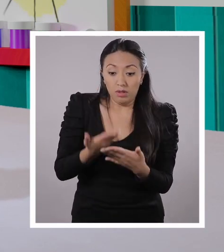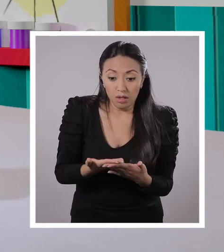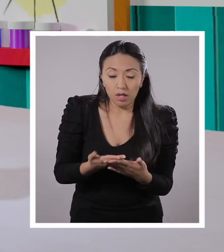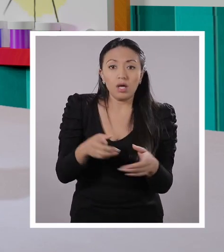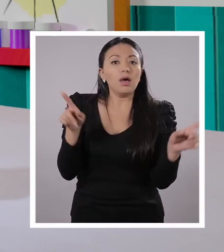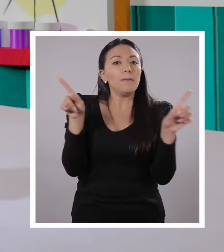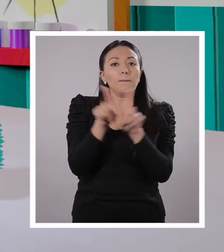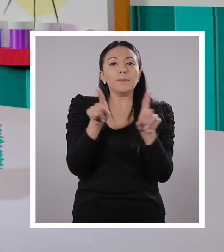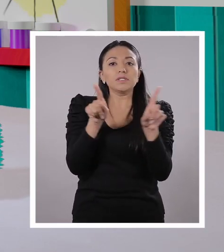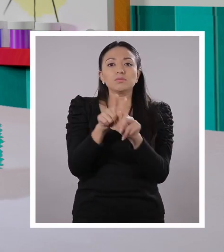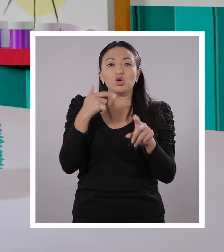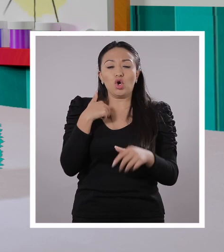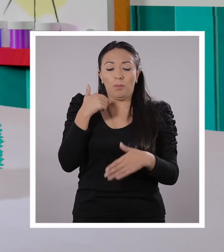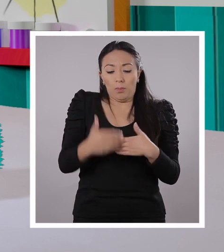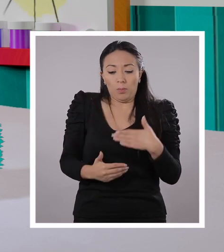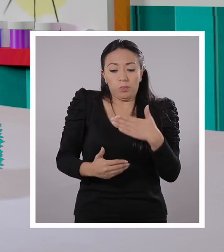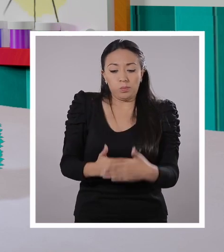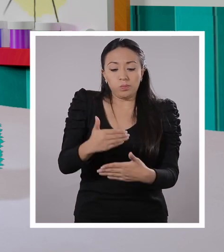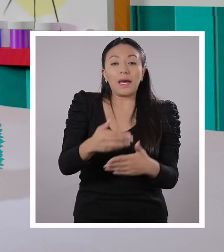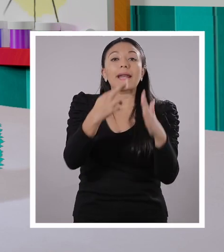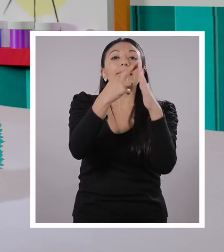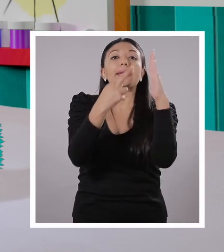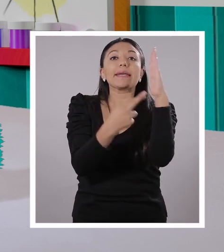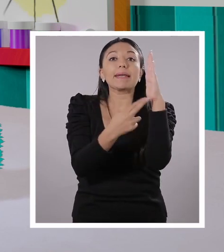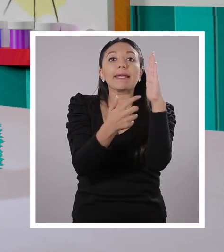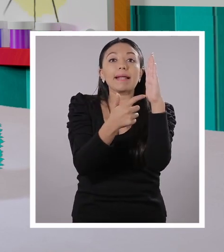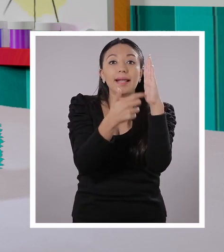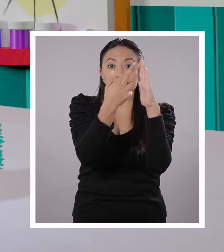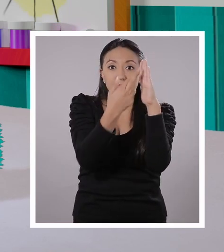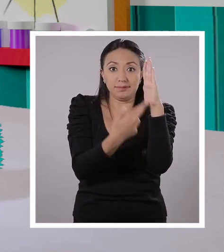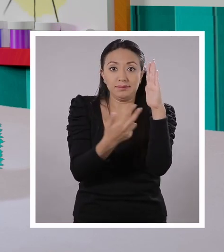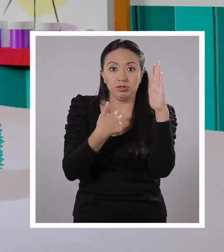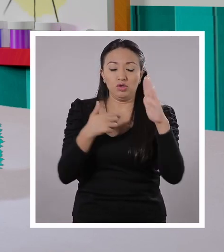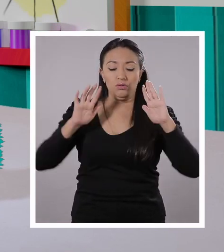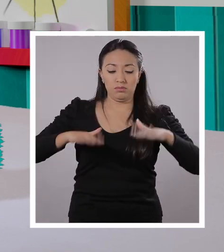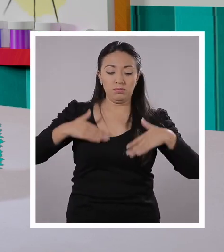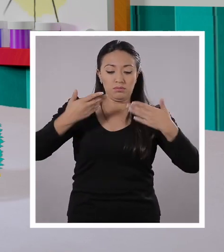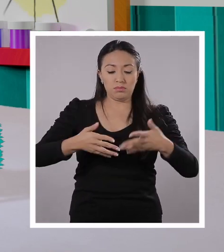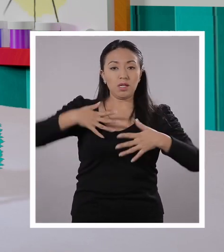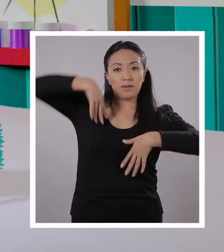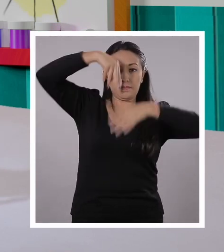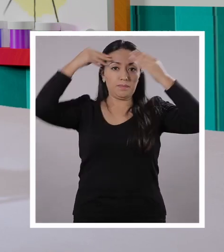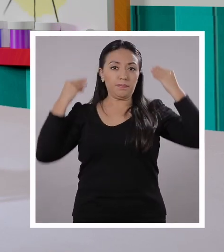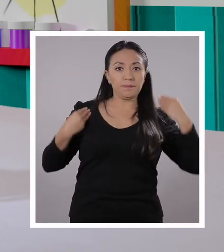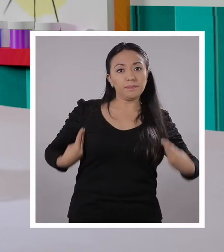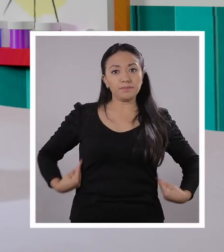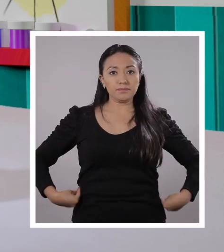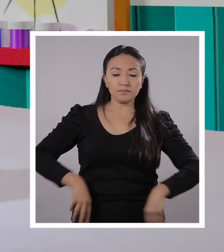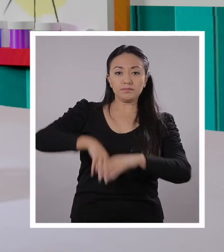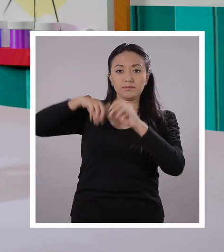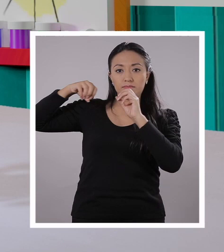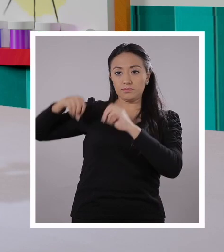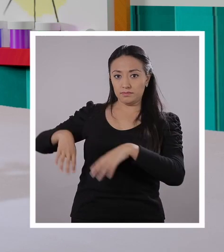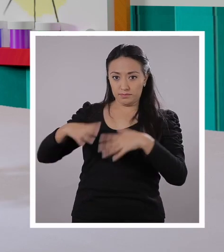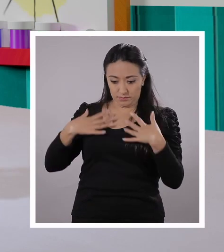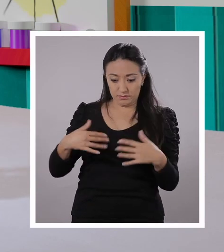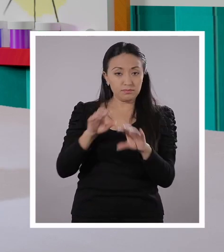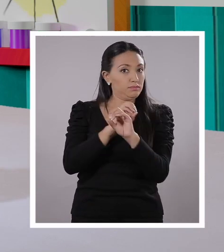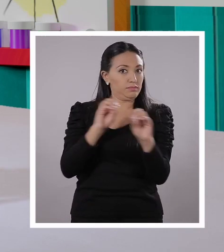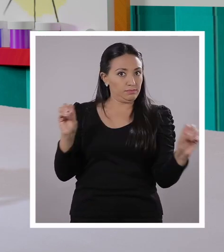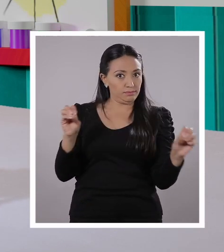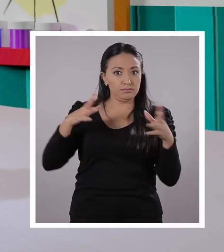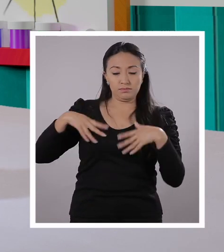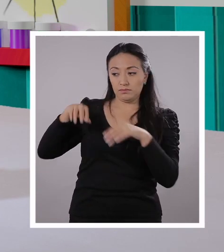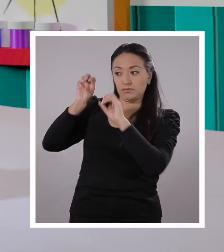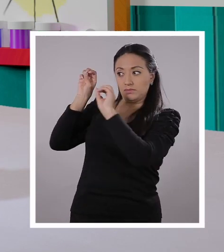set, cumplí el protocolo de seguridad. Las reglas. Exactamente. A ver, ¿cuáles fueron? Llegué, me saqué mi traje de bioseguridad. ¿Ah, sí? ¿Ya no estás con el